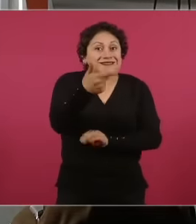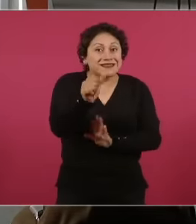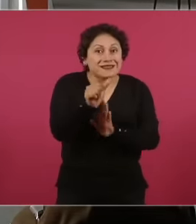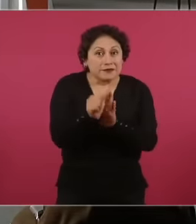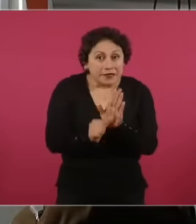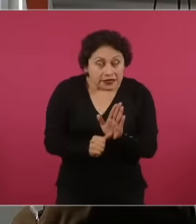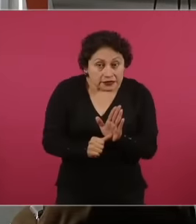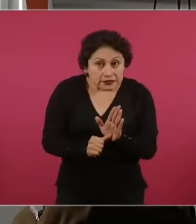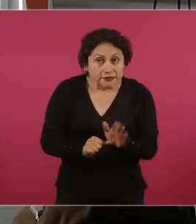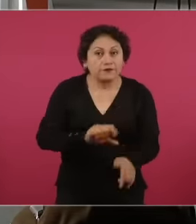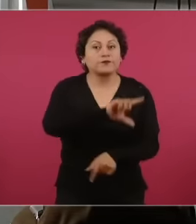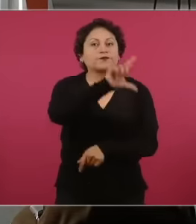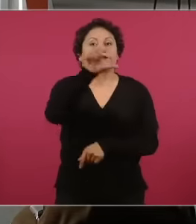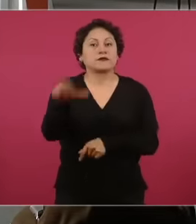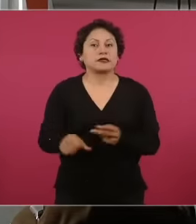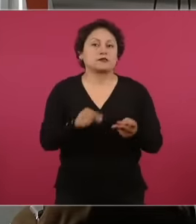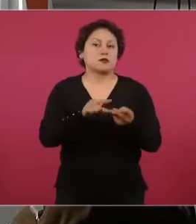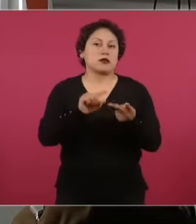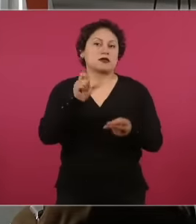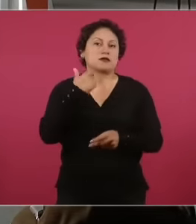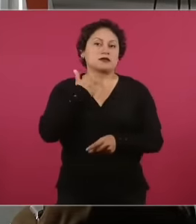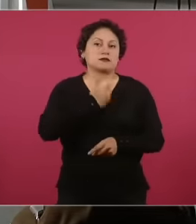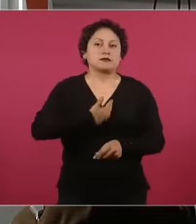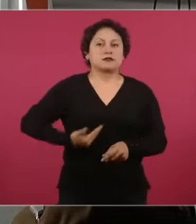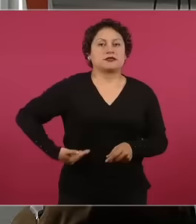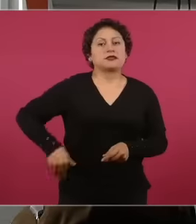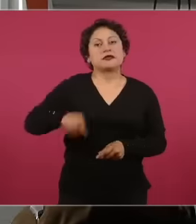otorga una pensión vitalicia